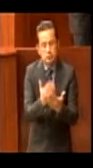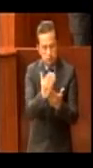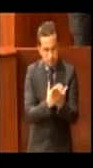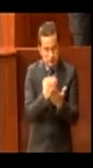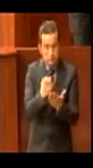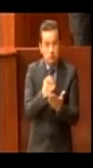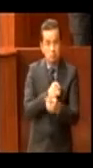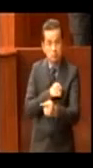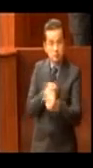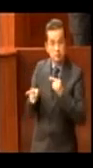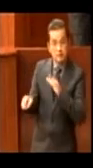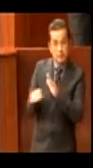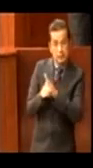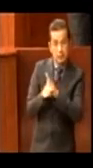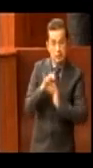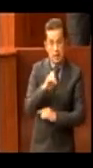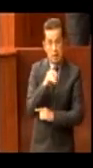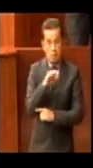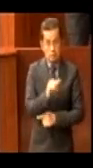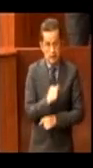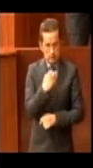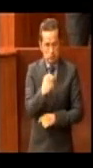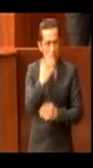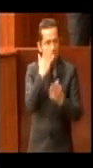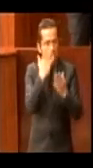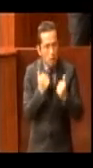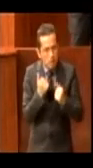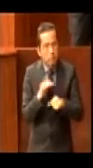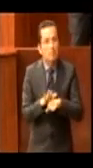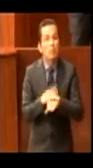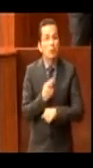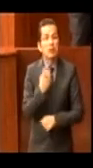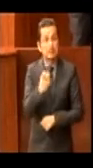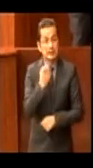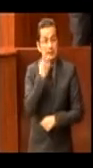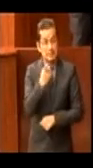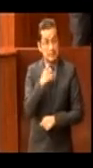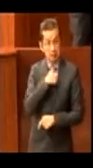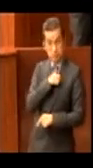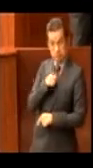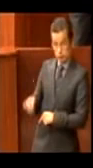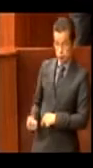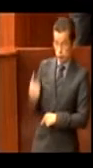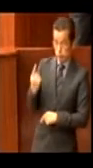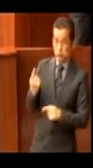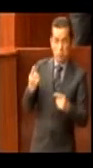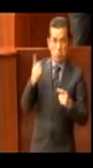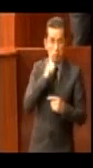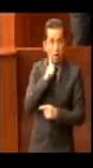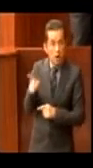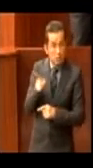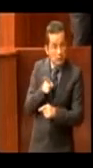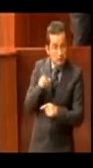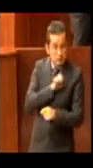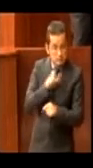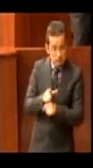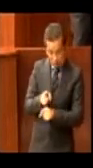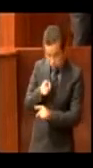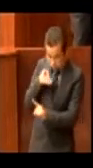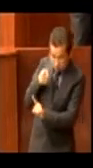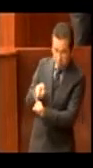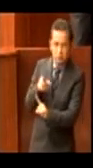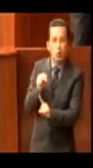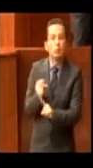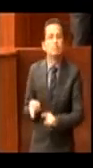que se plantean no se dirigen de manera particular a la denunciante sino a miguel barbosa por la supuesta falta de